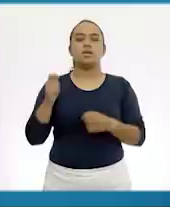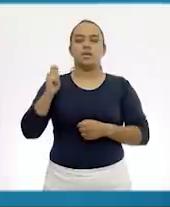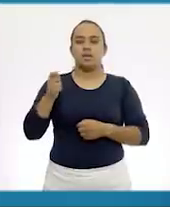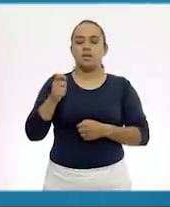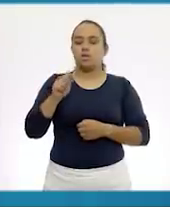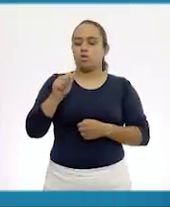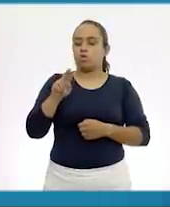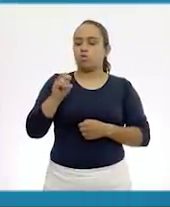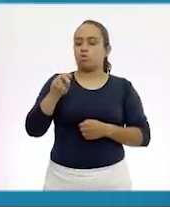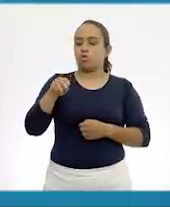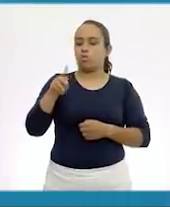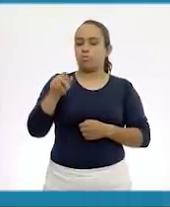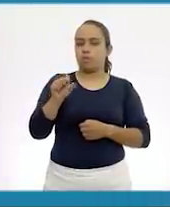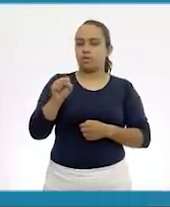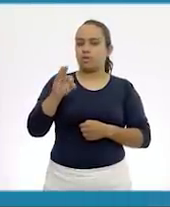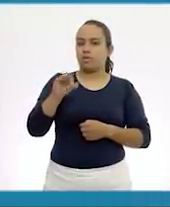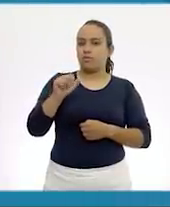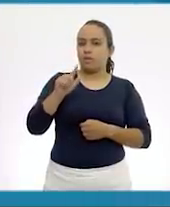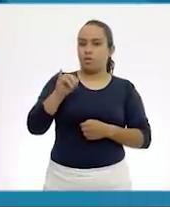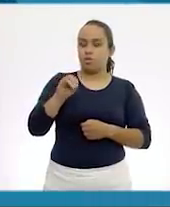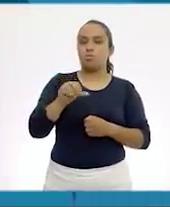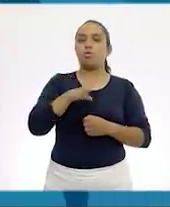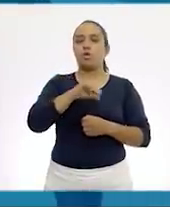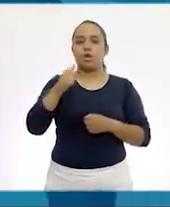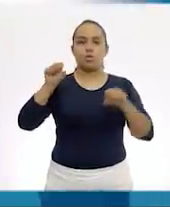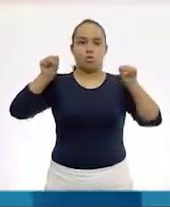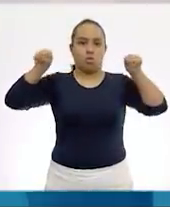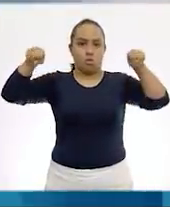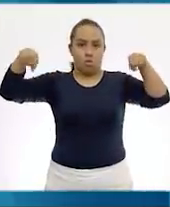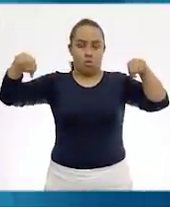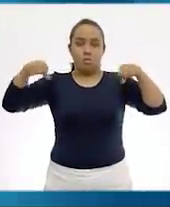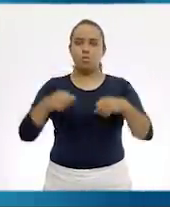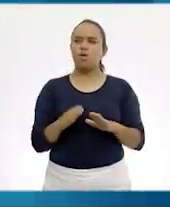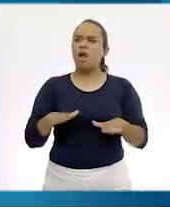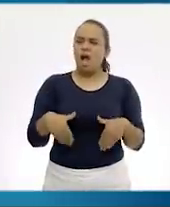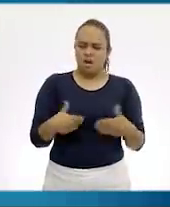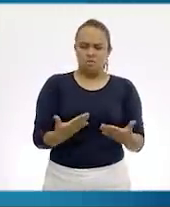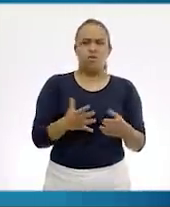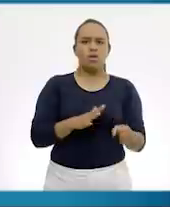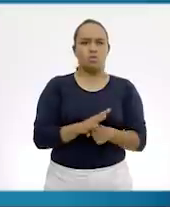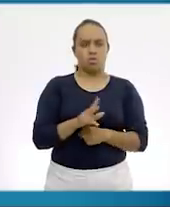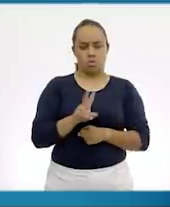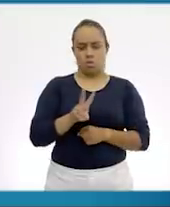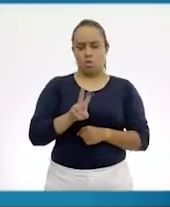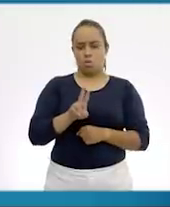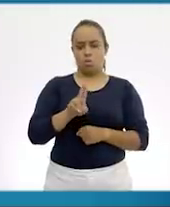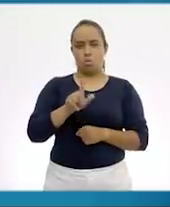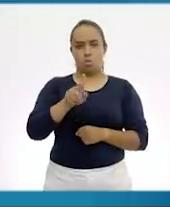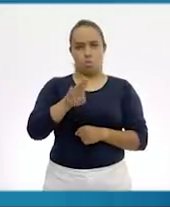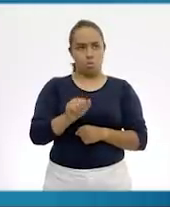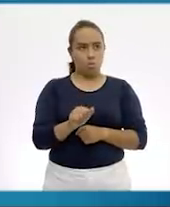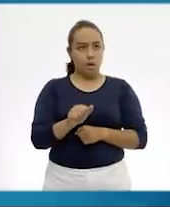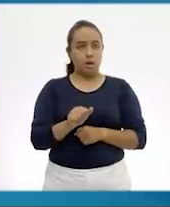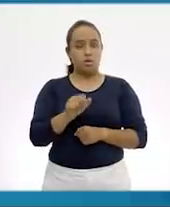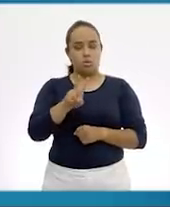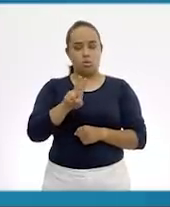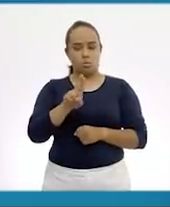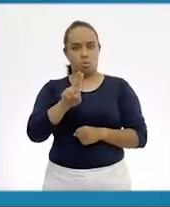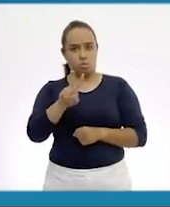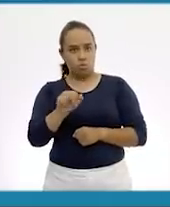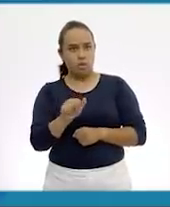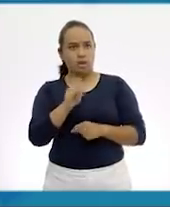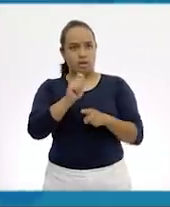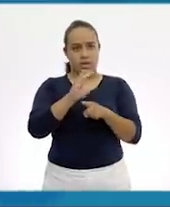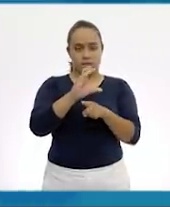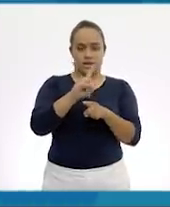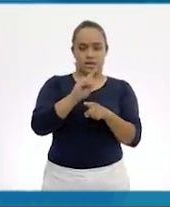llamadas trompas de falopio, y los ovarios. El órgano externo se conoce como vulva. Está integrada por el clítoris, los